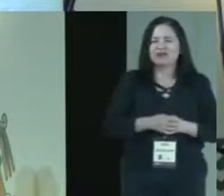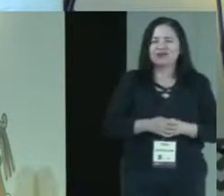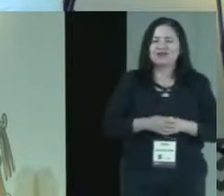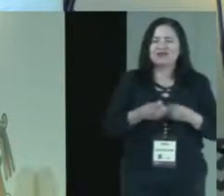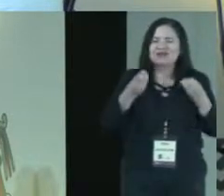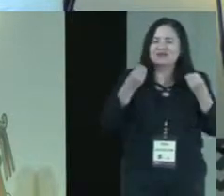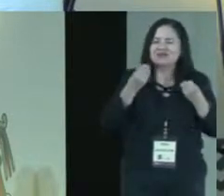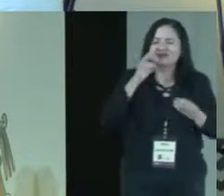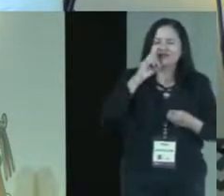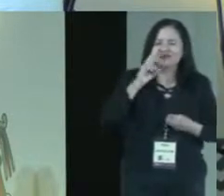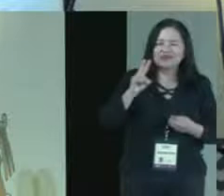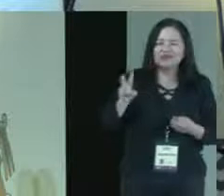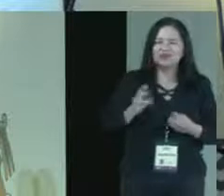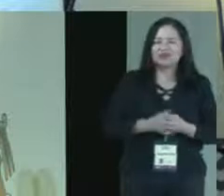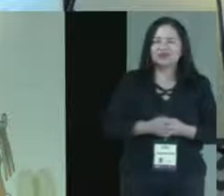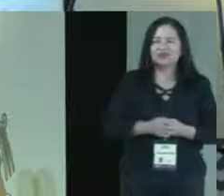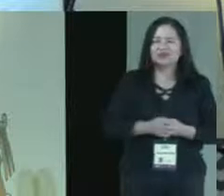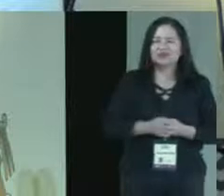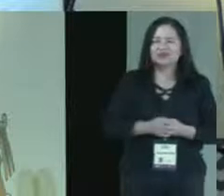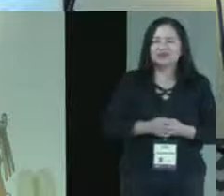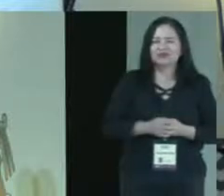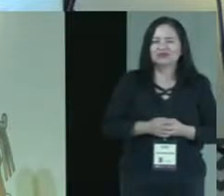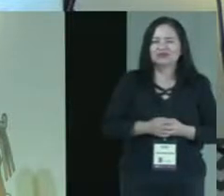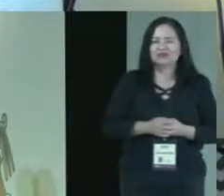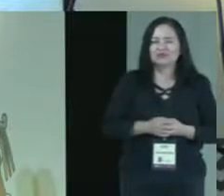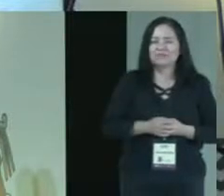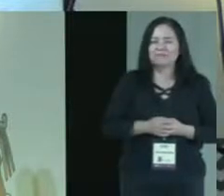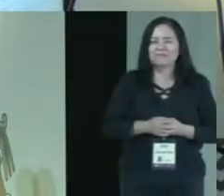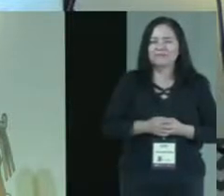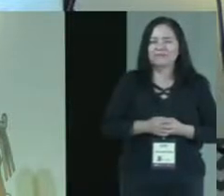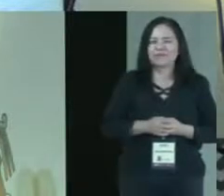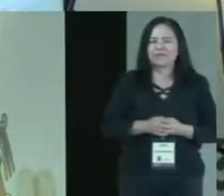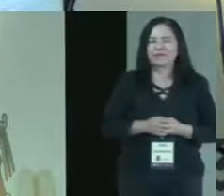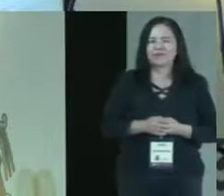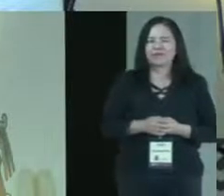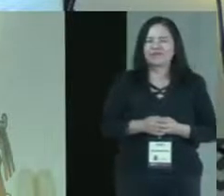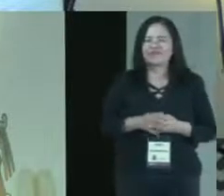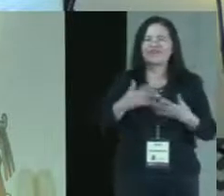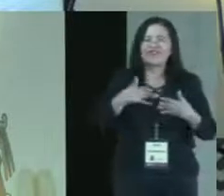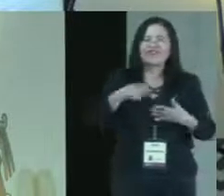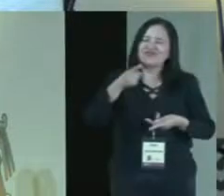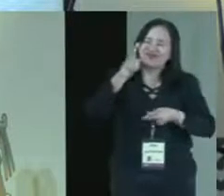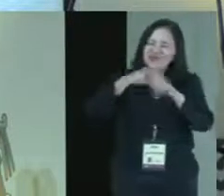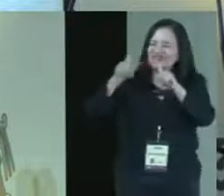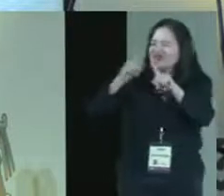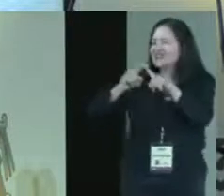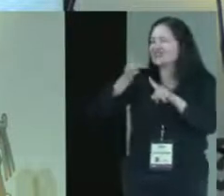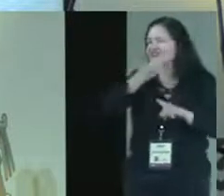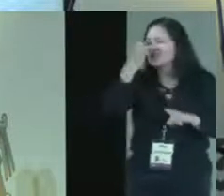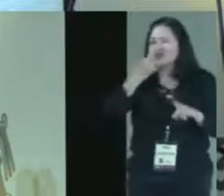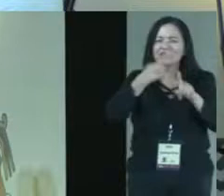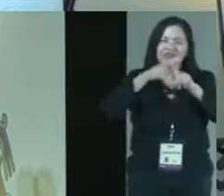una migración extraordinaria de los colegios, de las universidades, de los centros